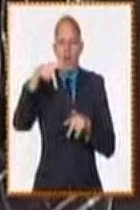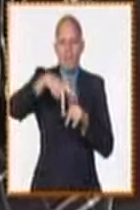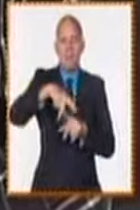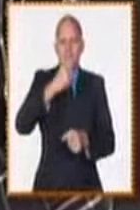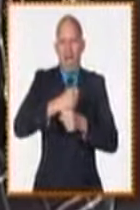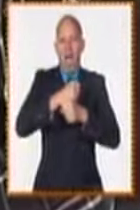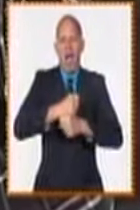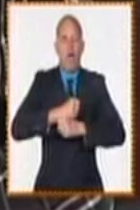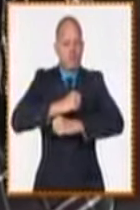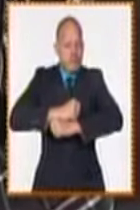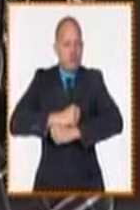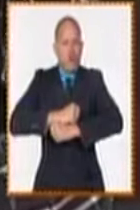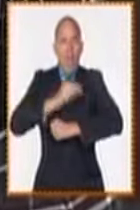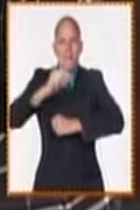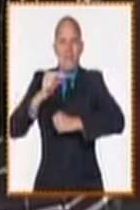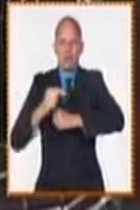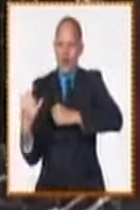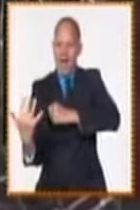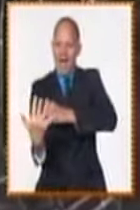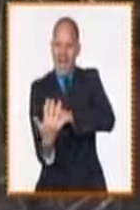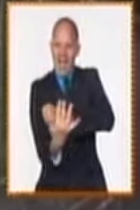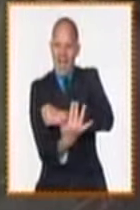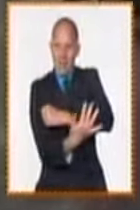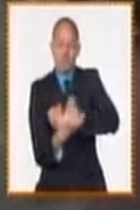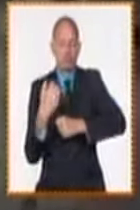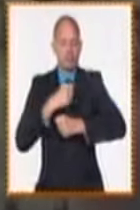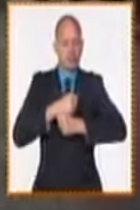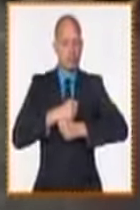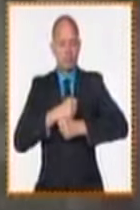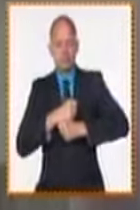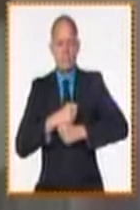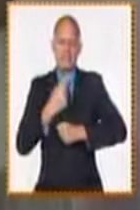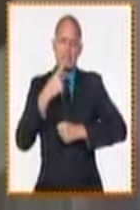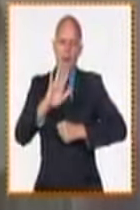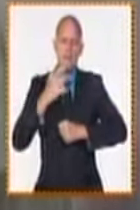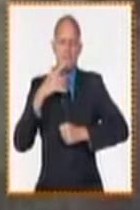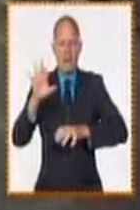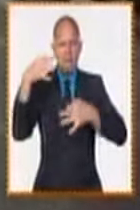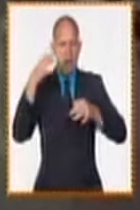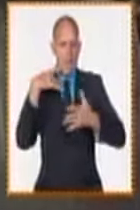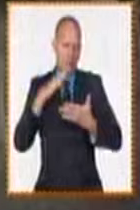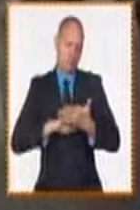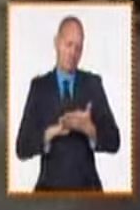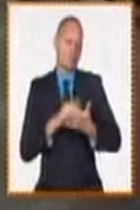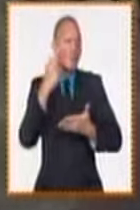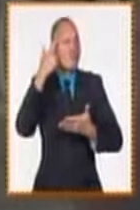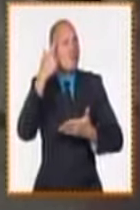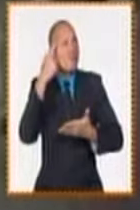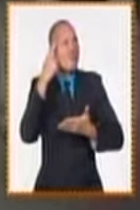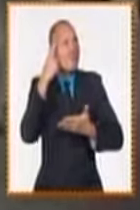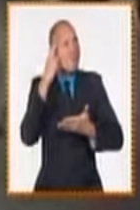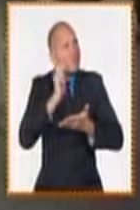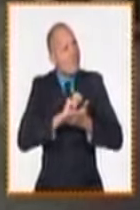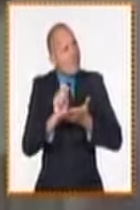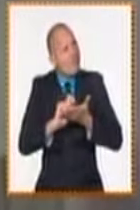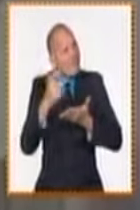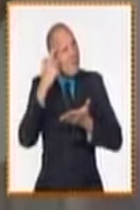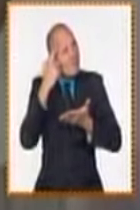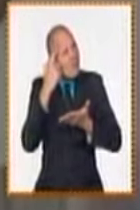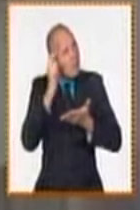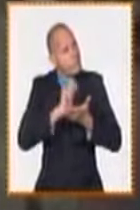la patria y en que, como nos decía en un magistral discurso Eusebio Leal, Cuba